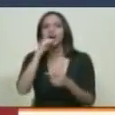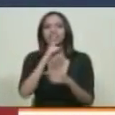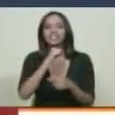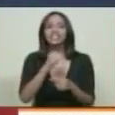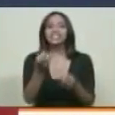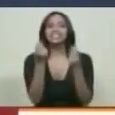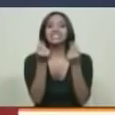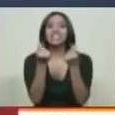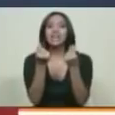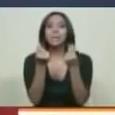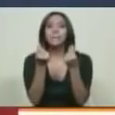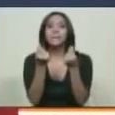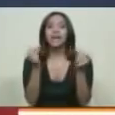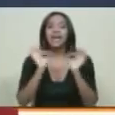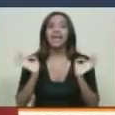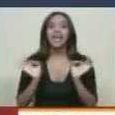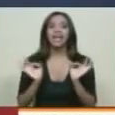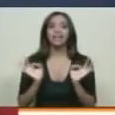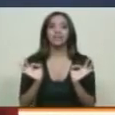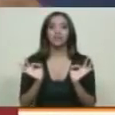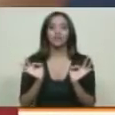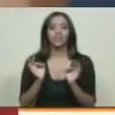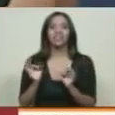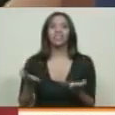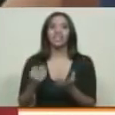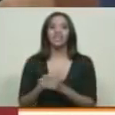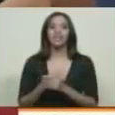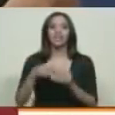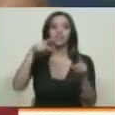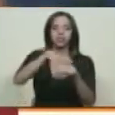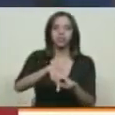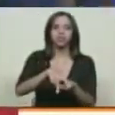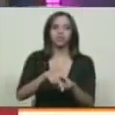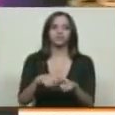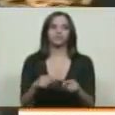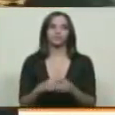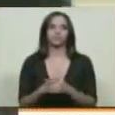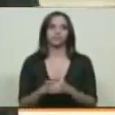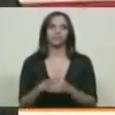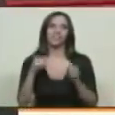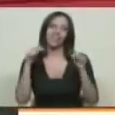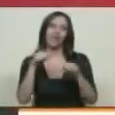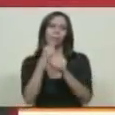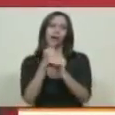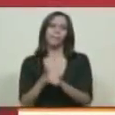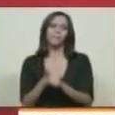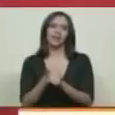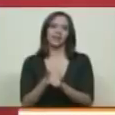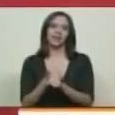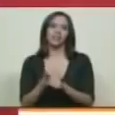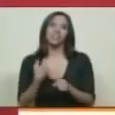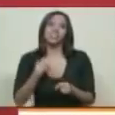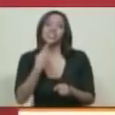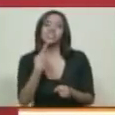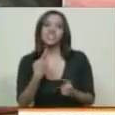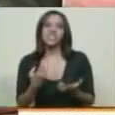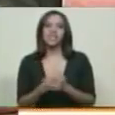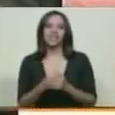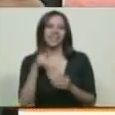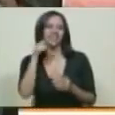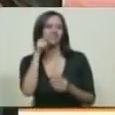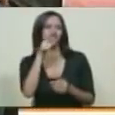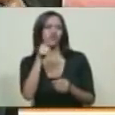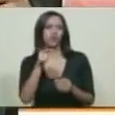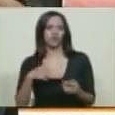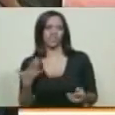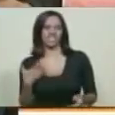medio en la Cuarta República y perseguidos, o yo. Esto mira, se va a arreglar. A propósito. Y aquí los esperamos. Dígame resentido. Sí, eres un resentido, eres un resentido.